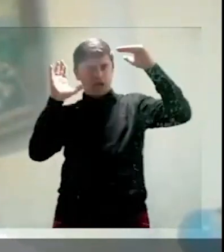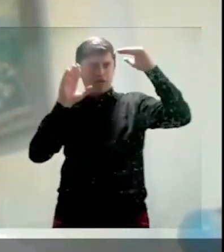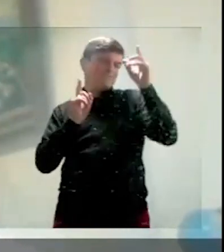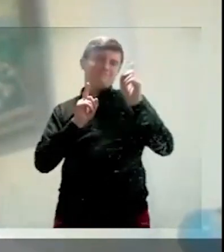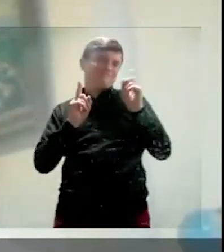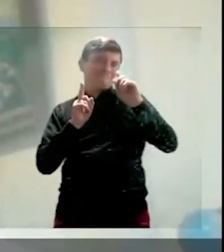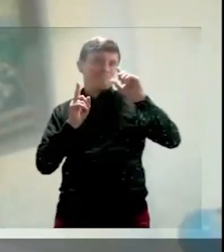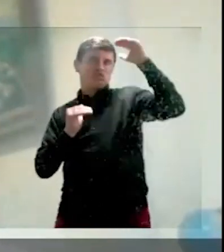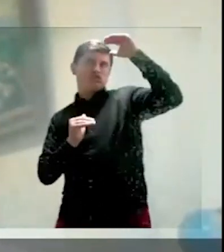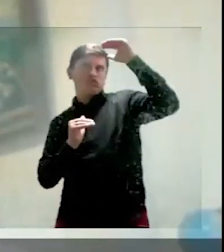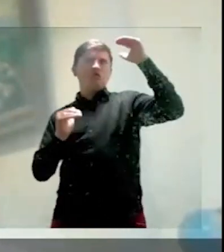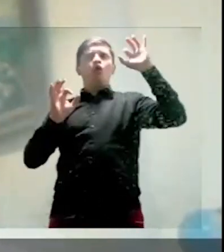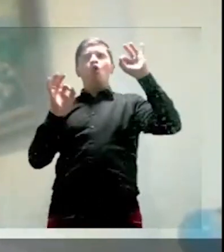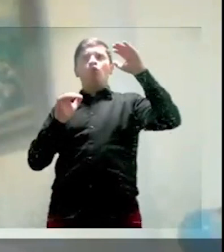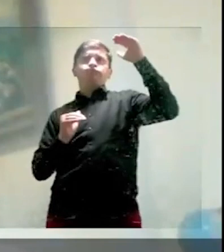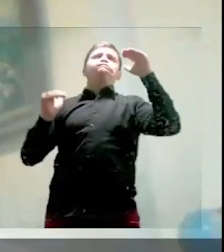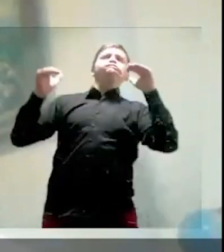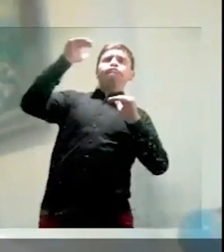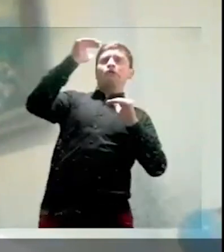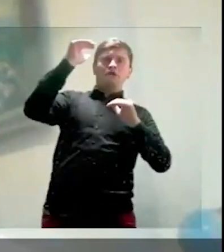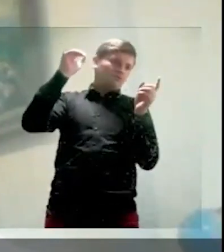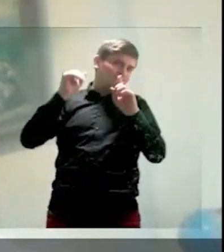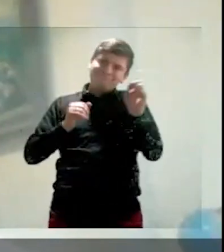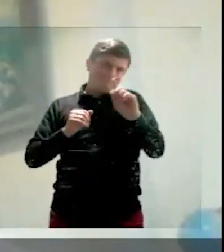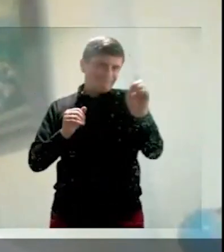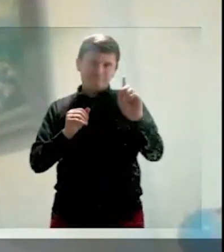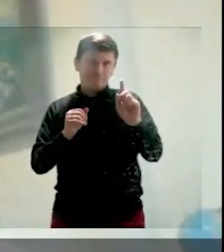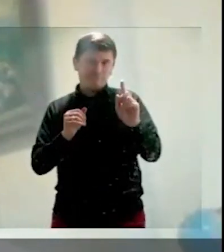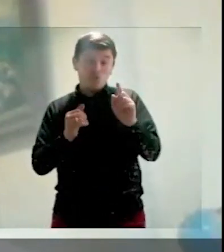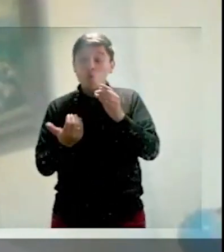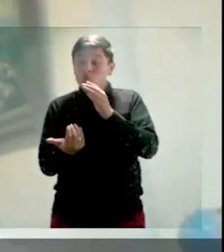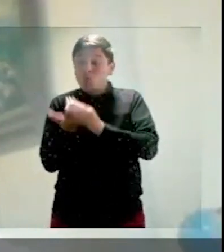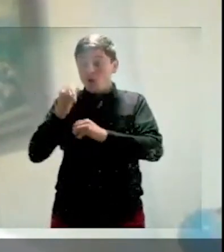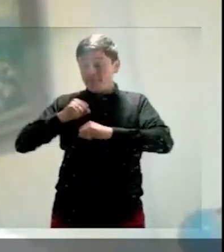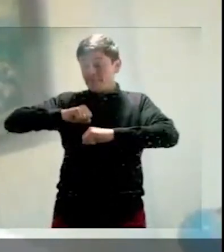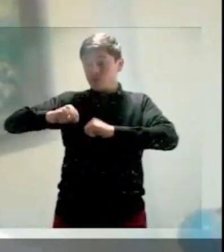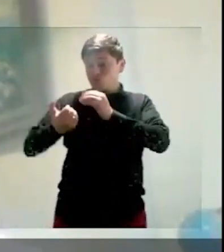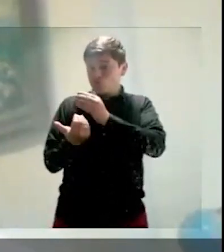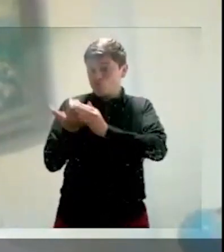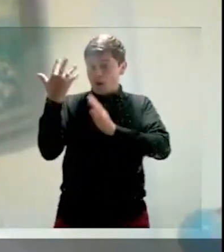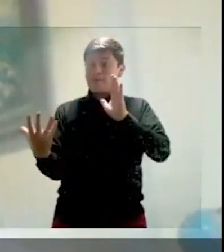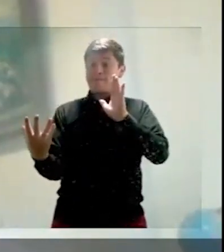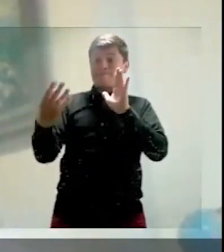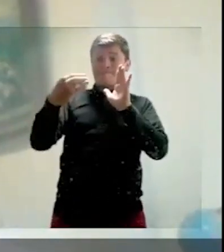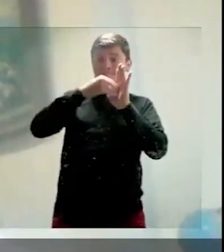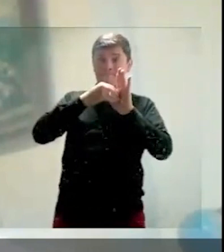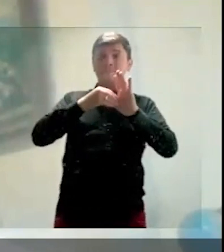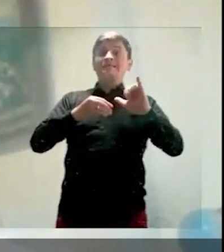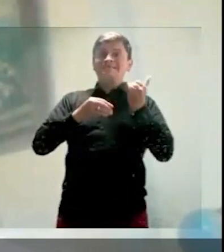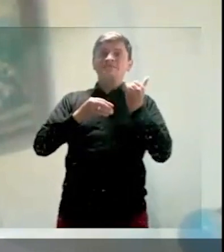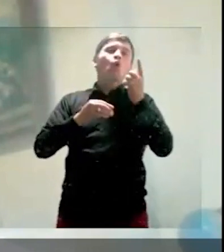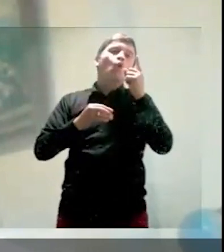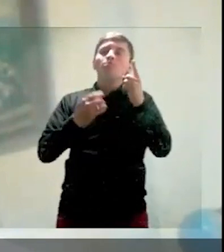de menor rango, ¿no? Claramente son nuevos derechos, son derechos emergentes en la medida en que